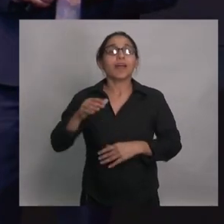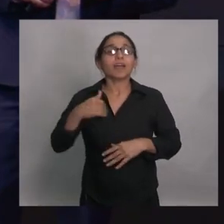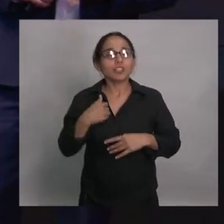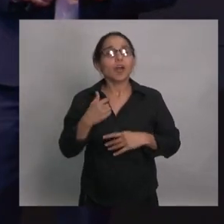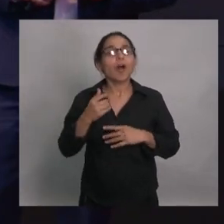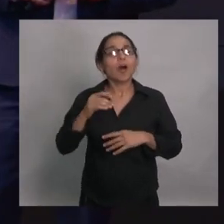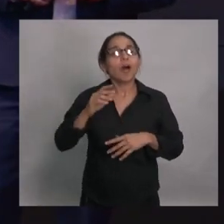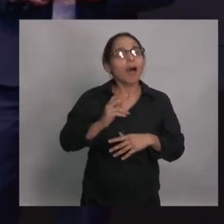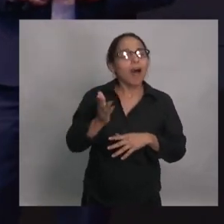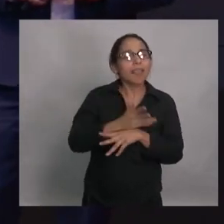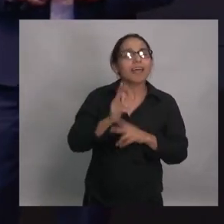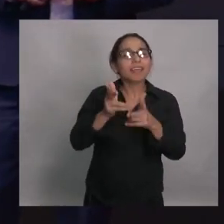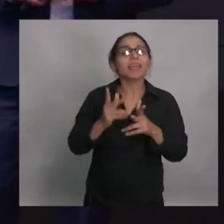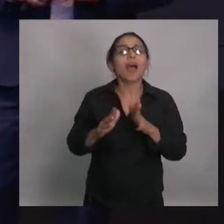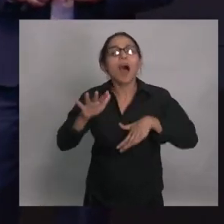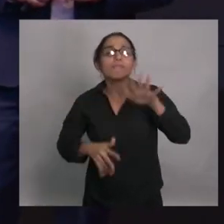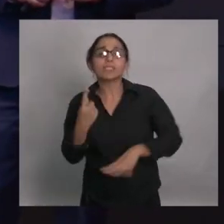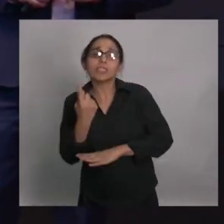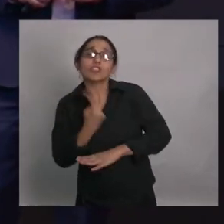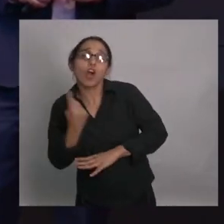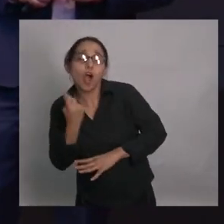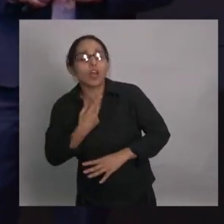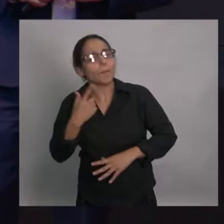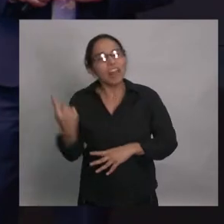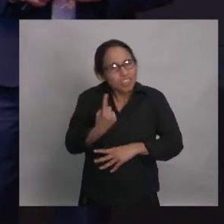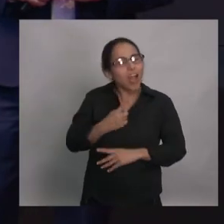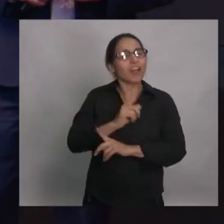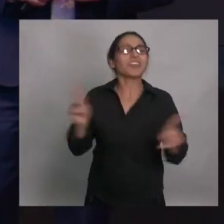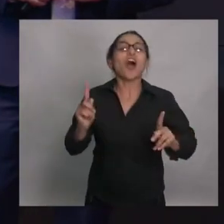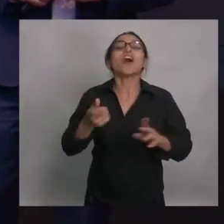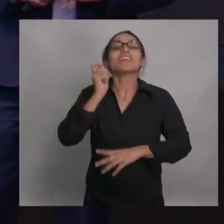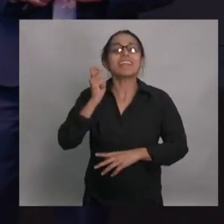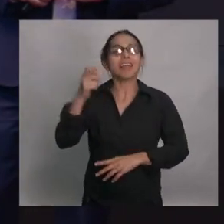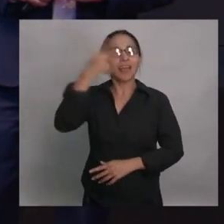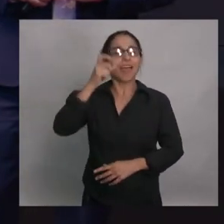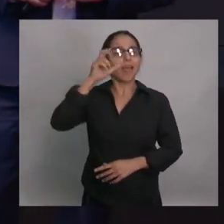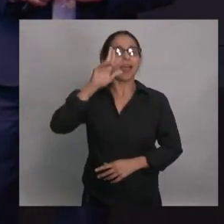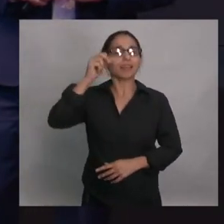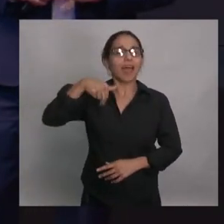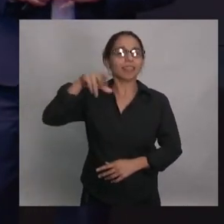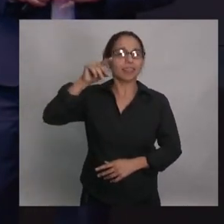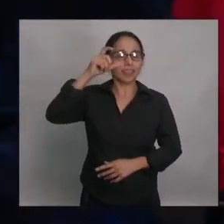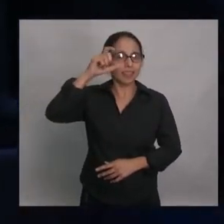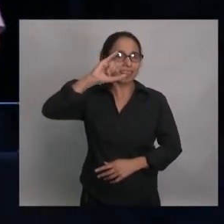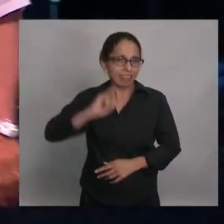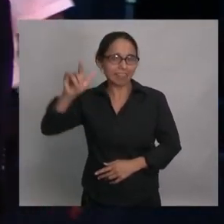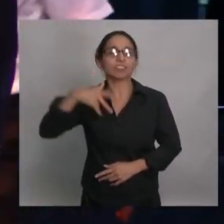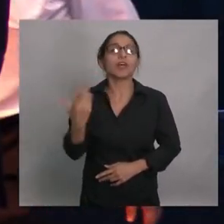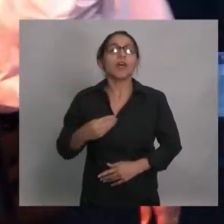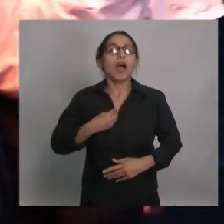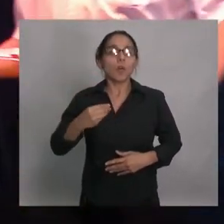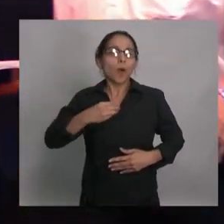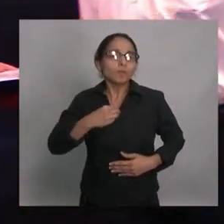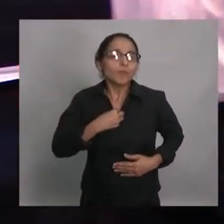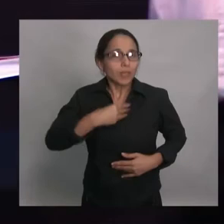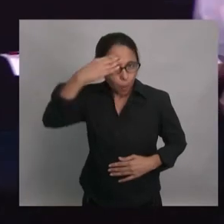pero no lo estaba gerardo hernández uno de los cinco héroes cubanos les va a entregar el premio flacso 2018